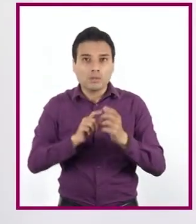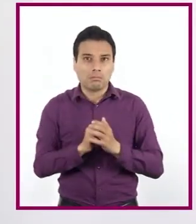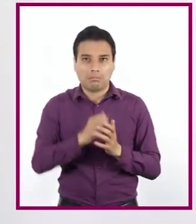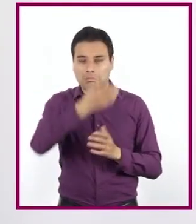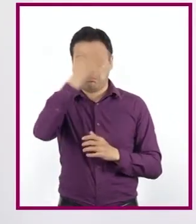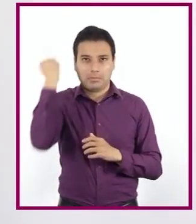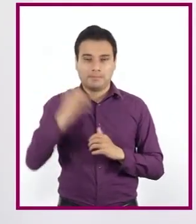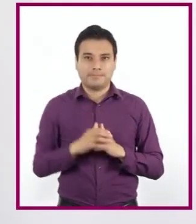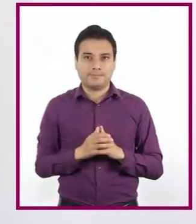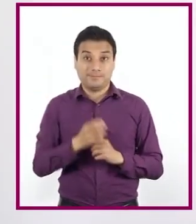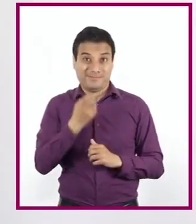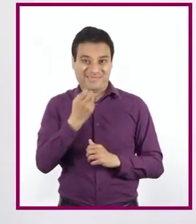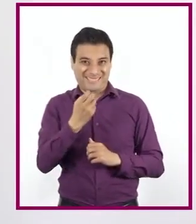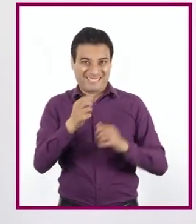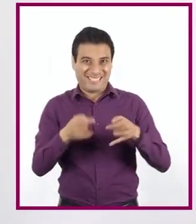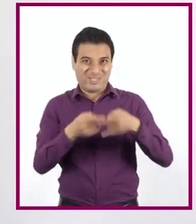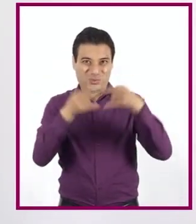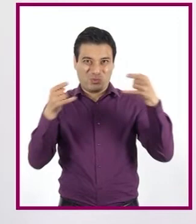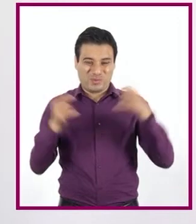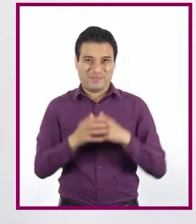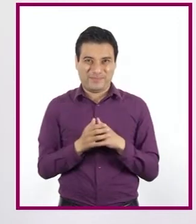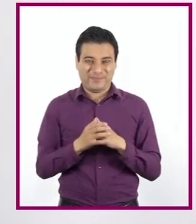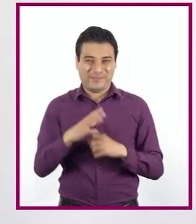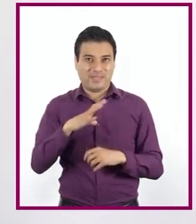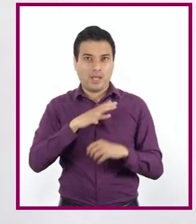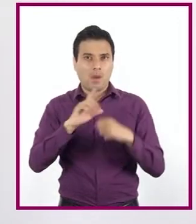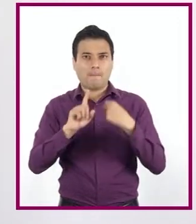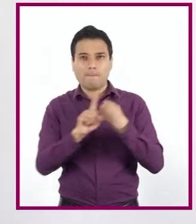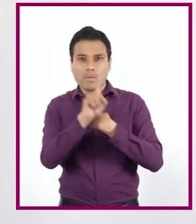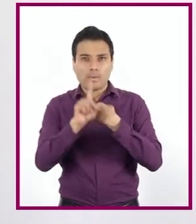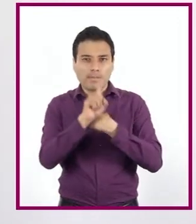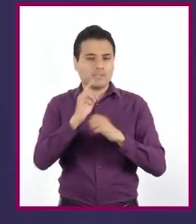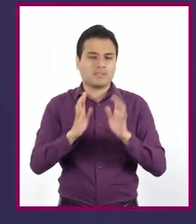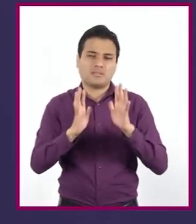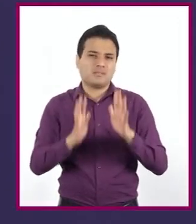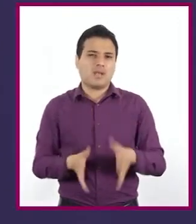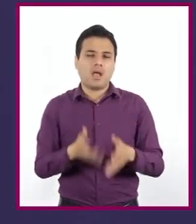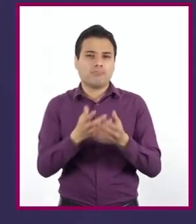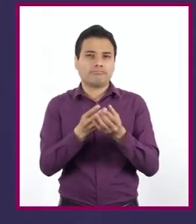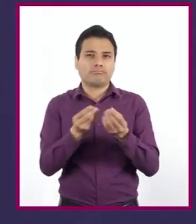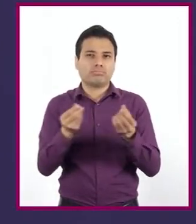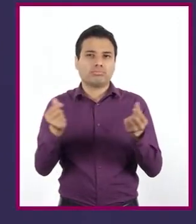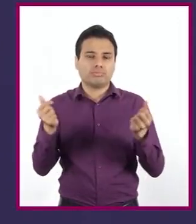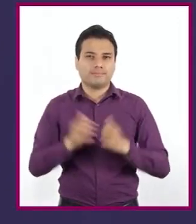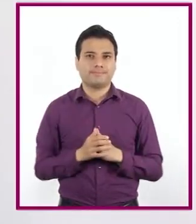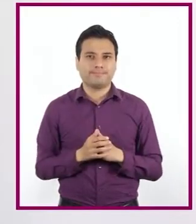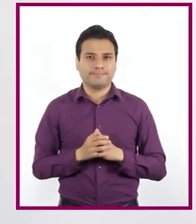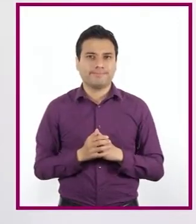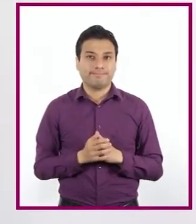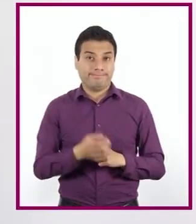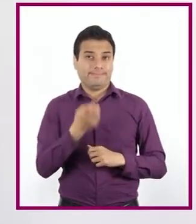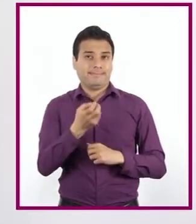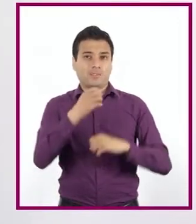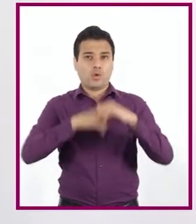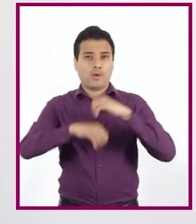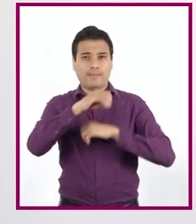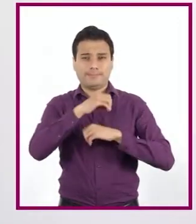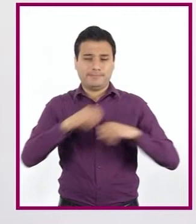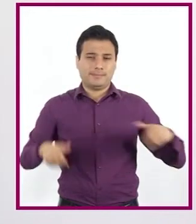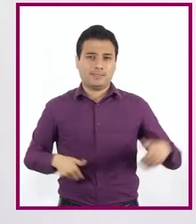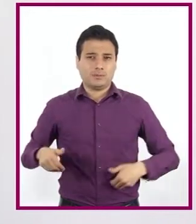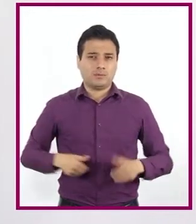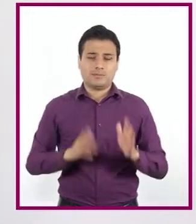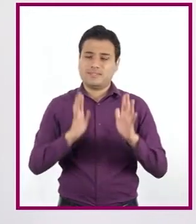la trama, suele suceder que los conflictos principales se resuelven y con ello la obra llega a su fin.